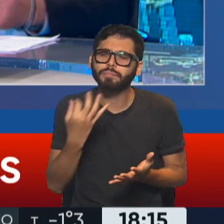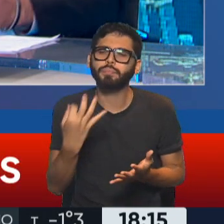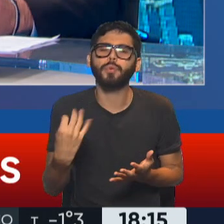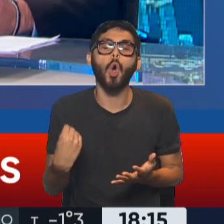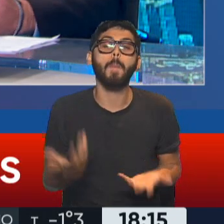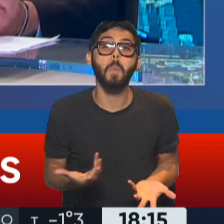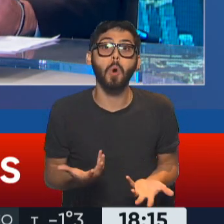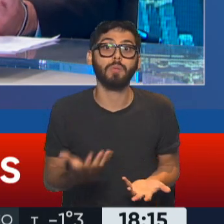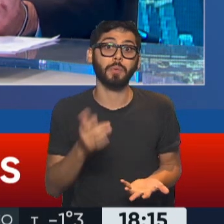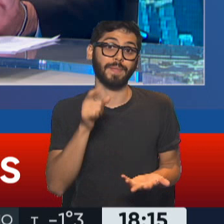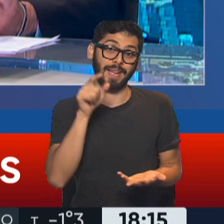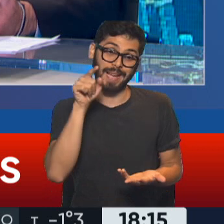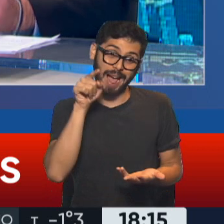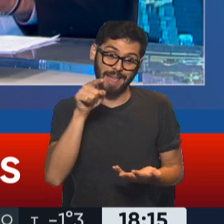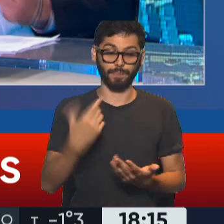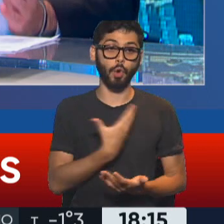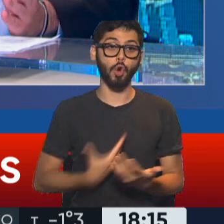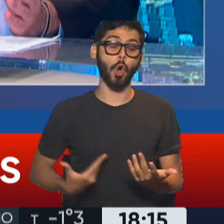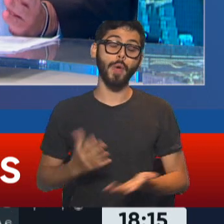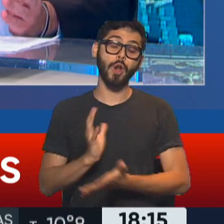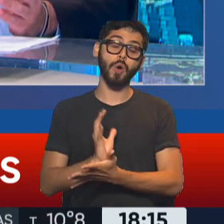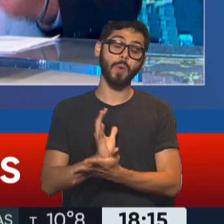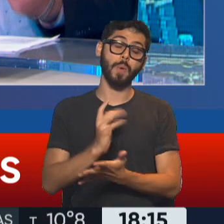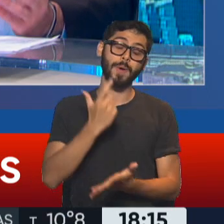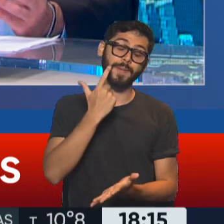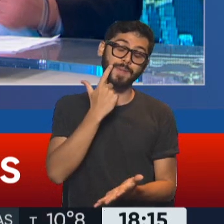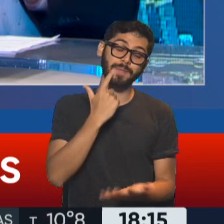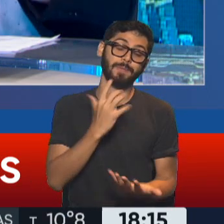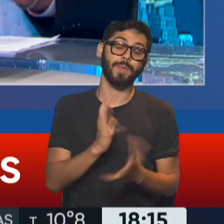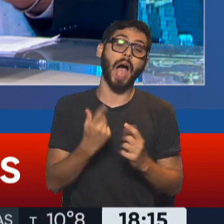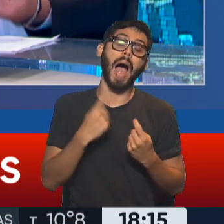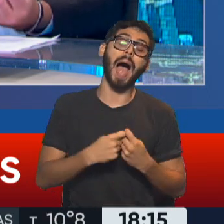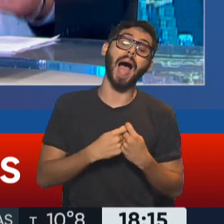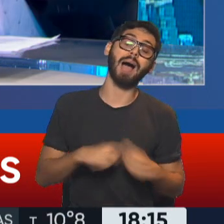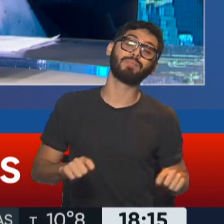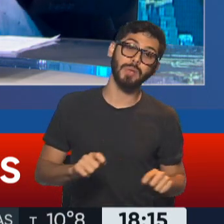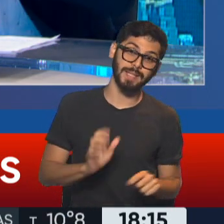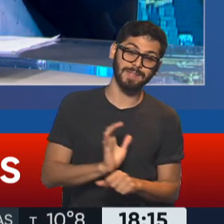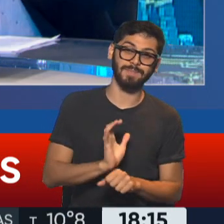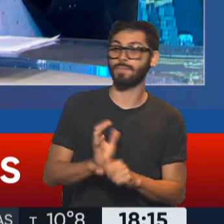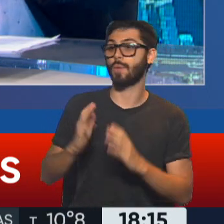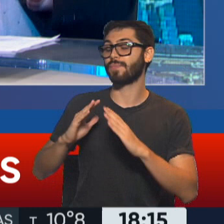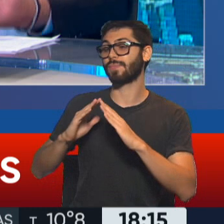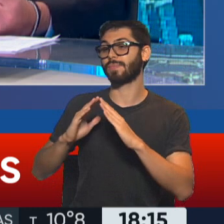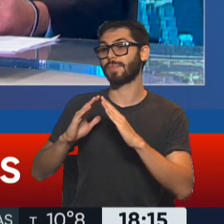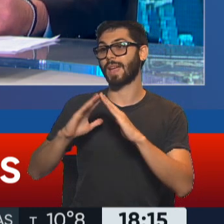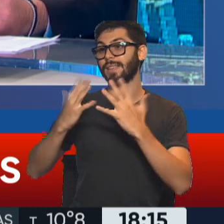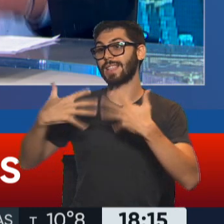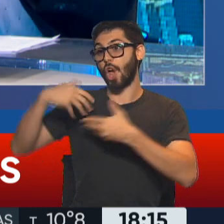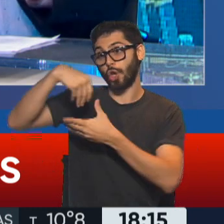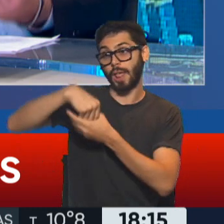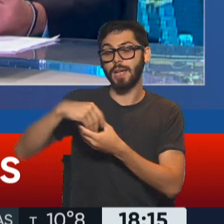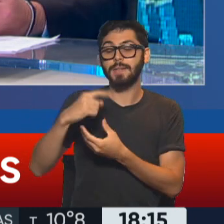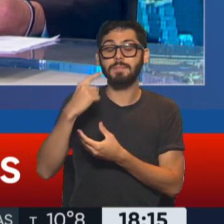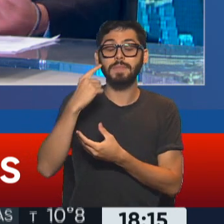Porque también, y acá es donde está la apuesta del gobierno, después veremos si sale o no sale, es que consideran en la Casa Rosada, creen en la Casa Rosada,